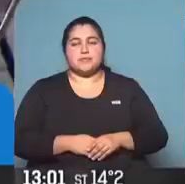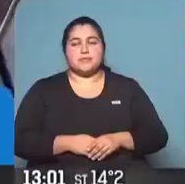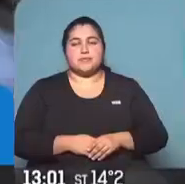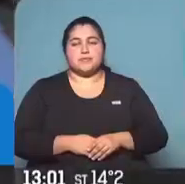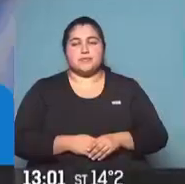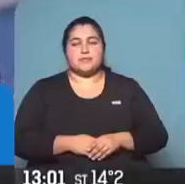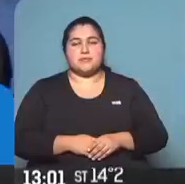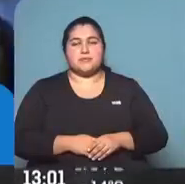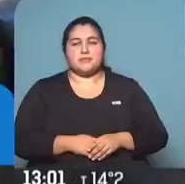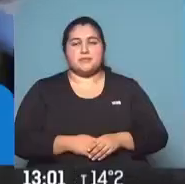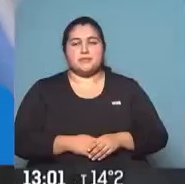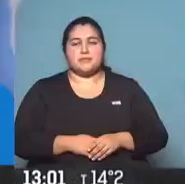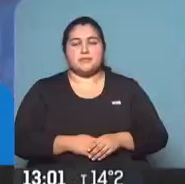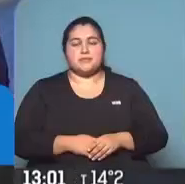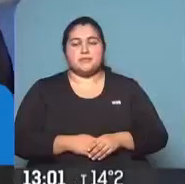hola